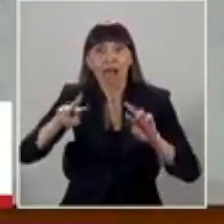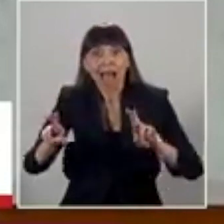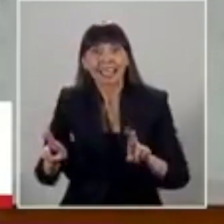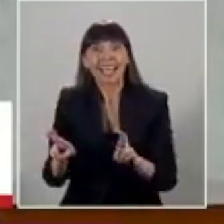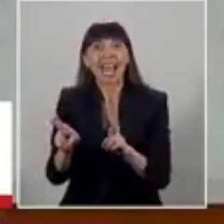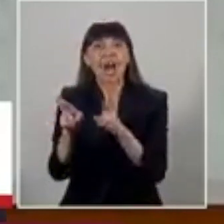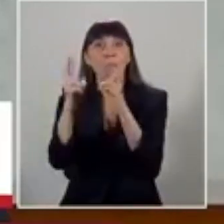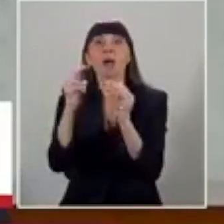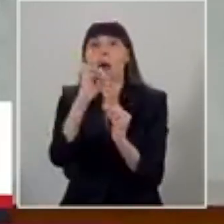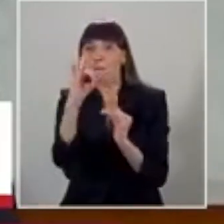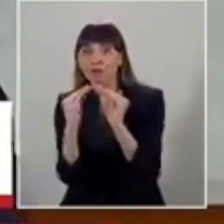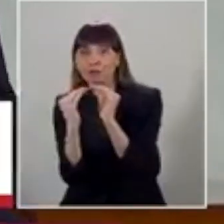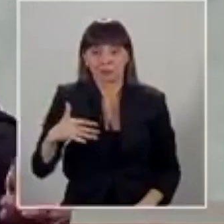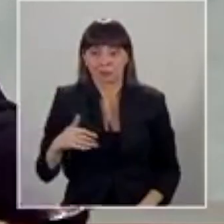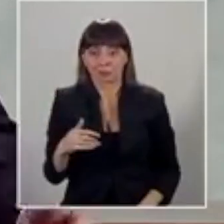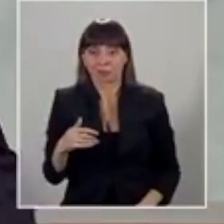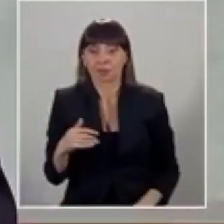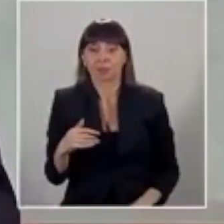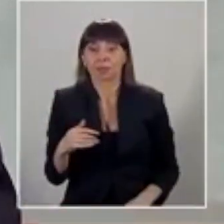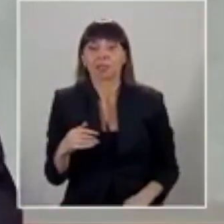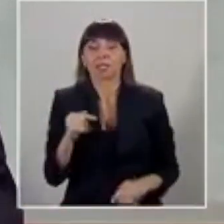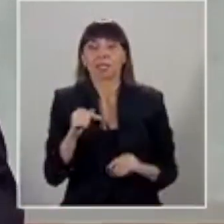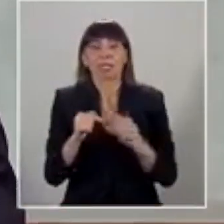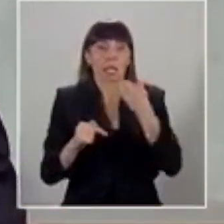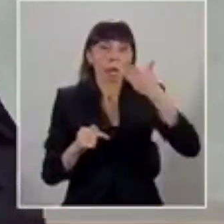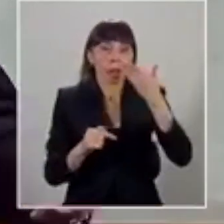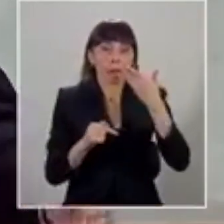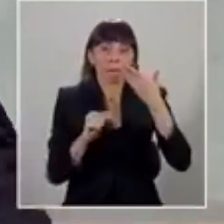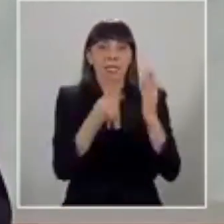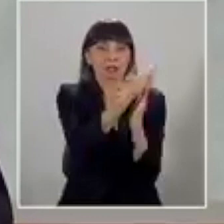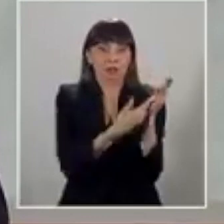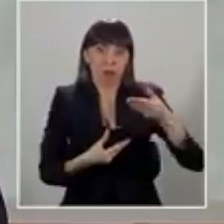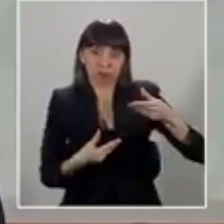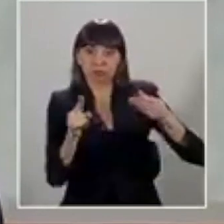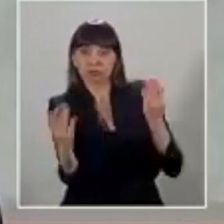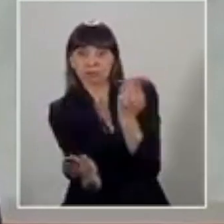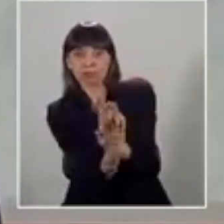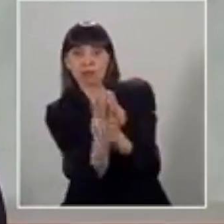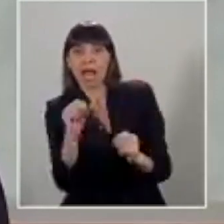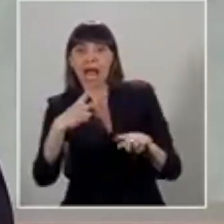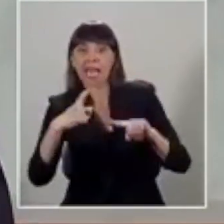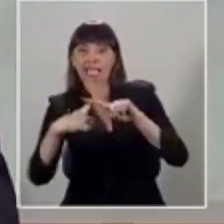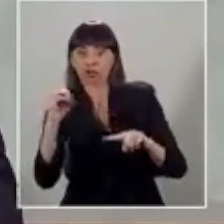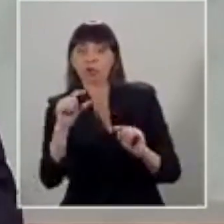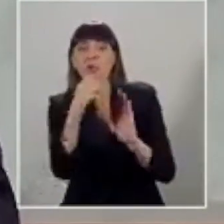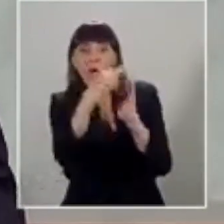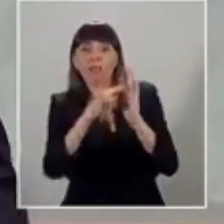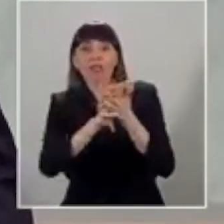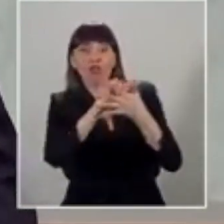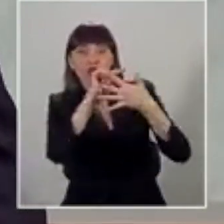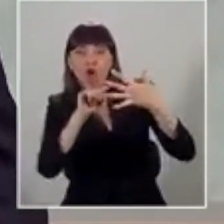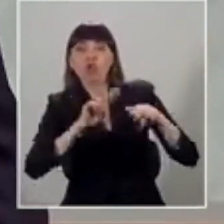recuperación se va a mantener. En el anexo a este mensaje, ustedes podrán ver todas y cada una de las